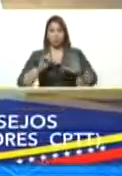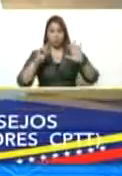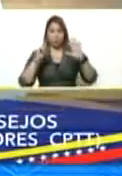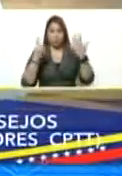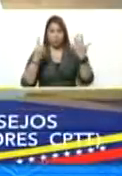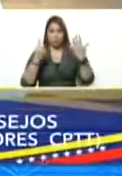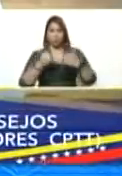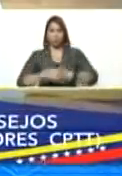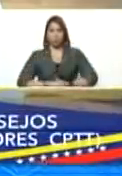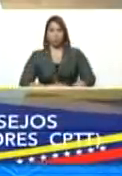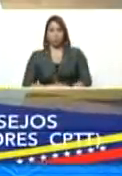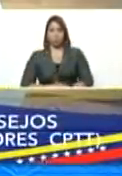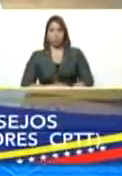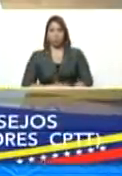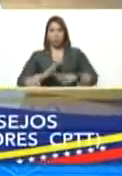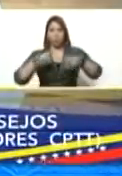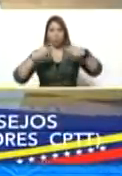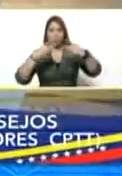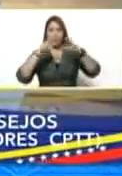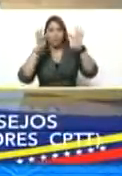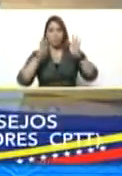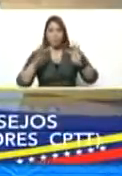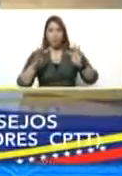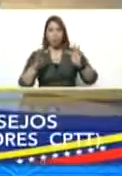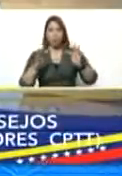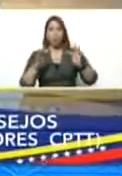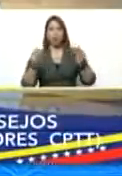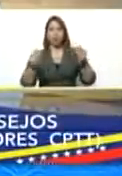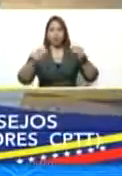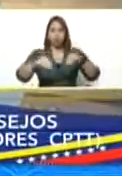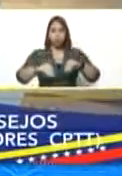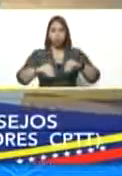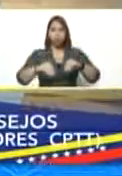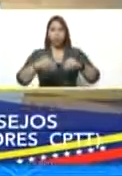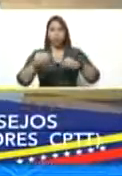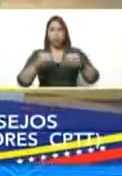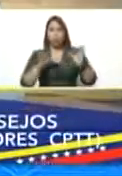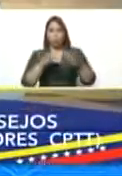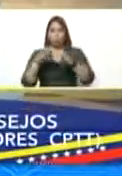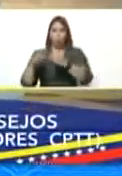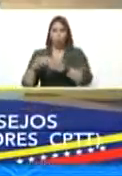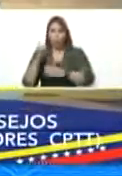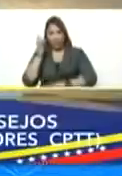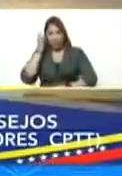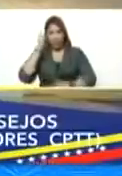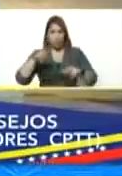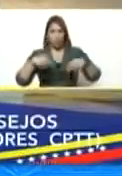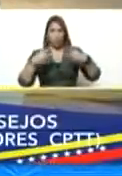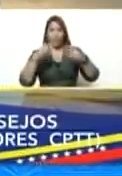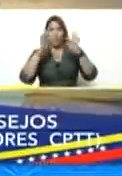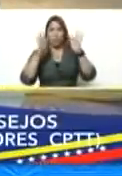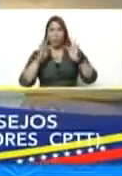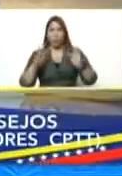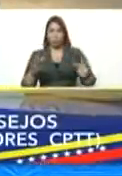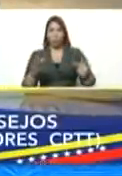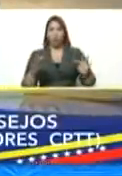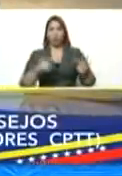Sexto, nuevo modelo de convenciones colectivas, creación del módulo de la nueva convención colectiva.